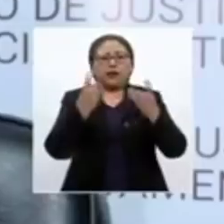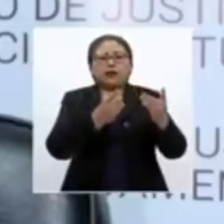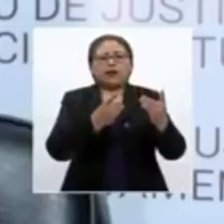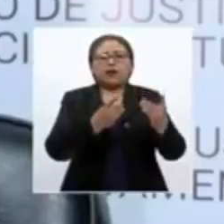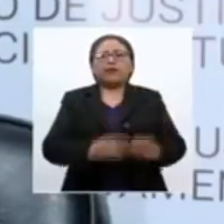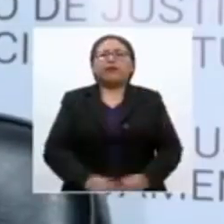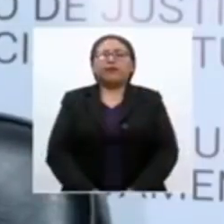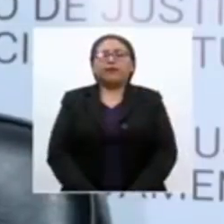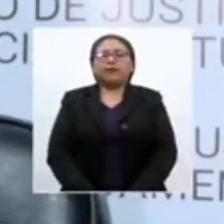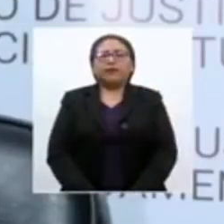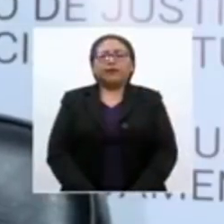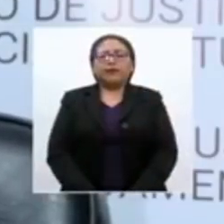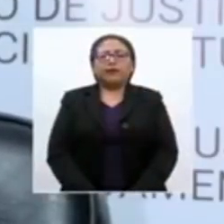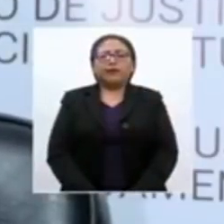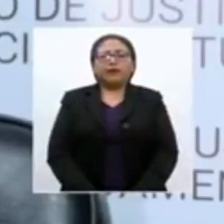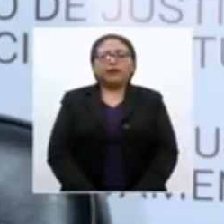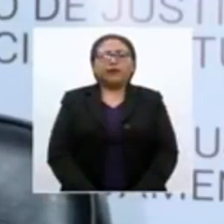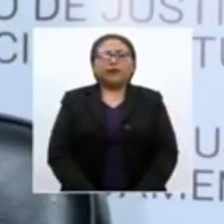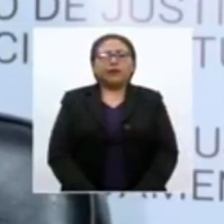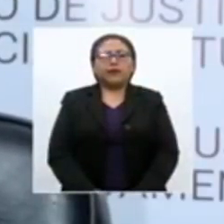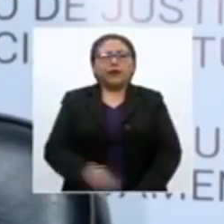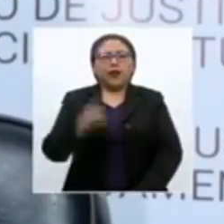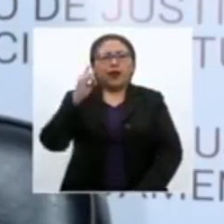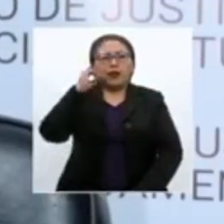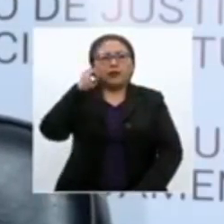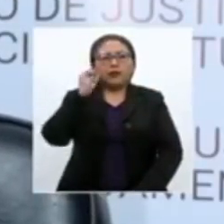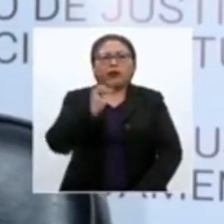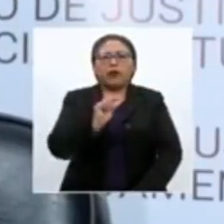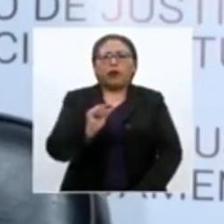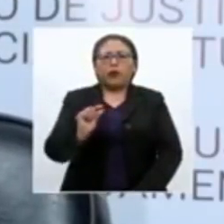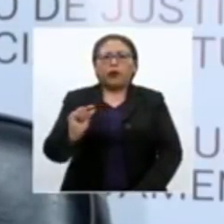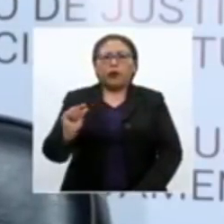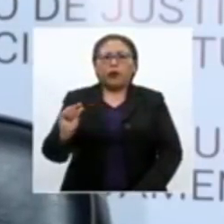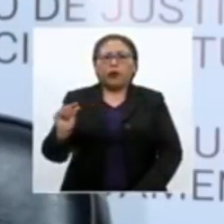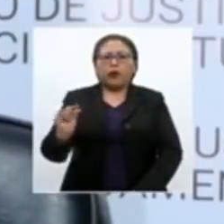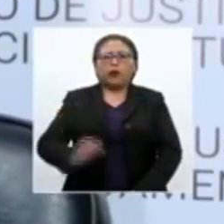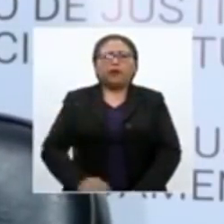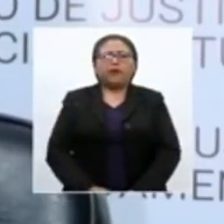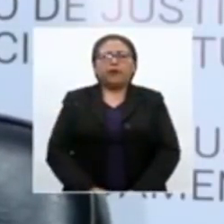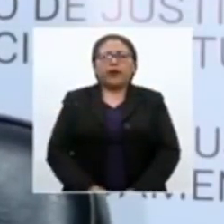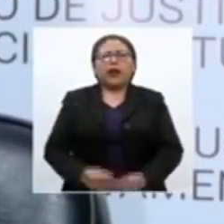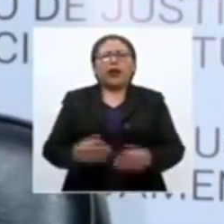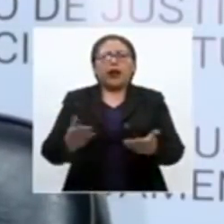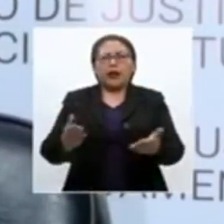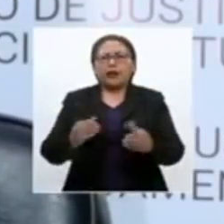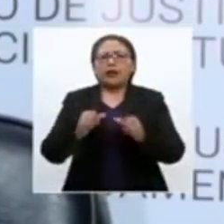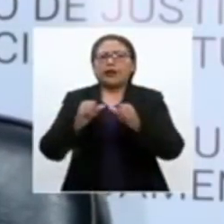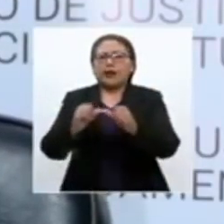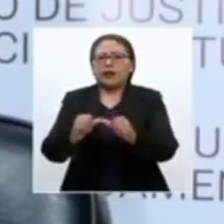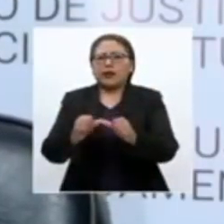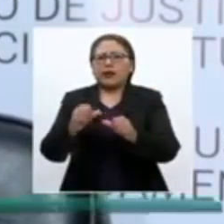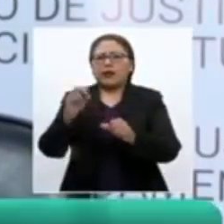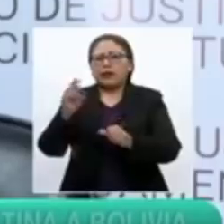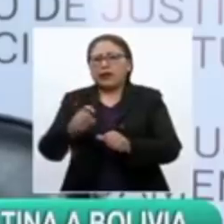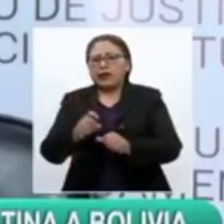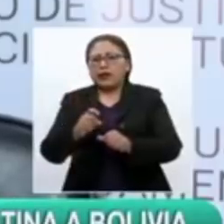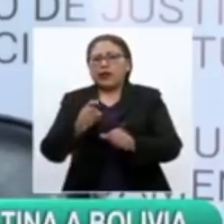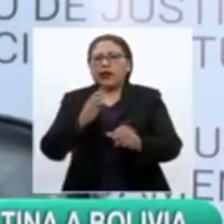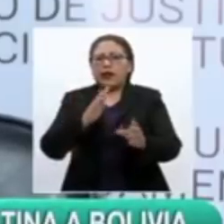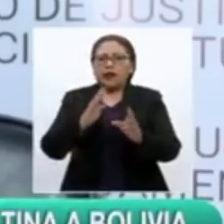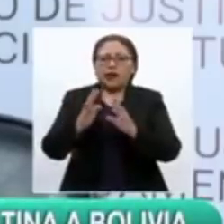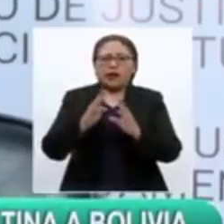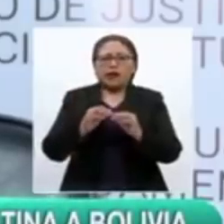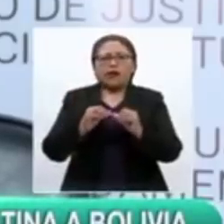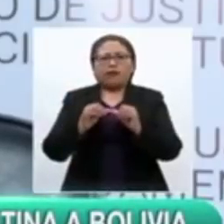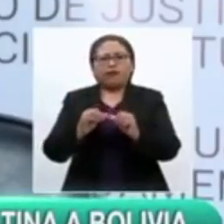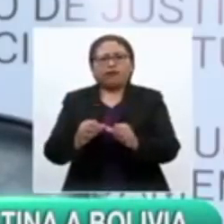que se tiene por ahora es información proporcionada por la Cancillería. Pero se está haciendo el seguimiento vía de las entidades víctimas, que es